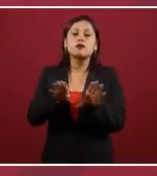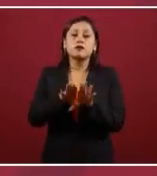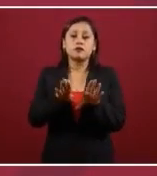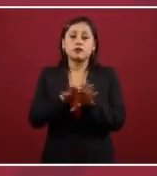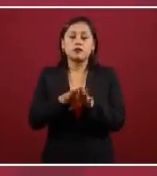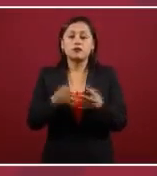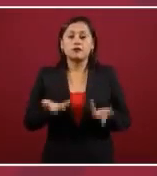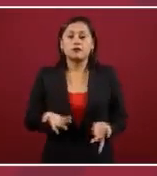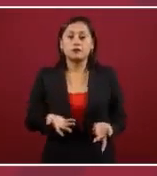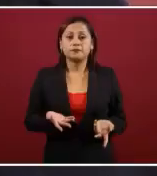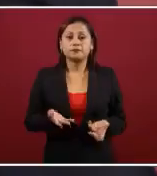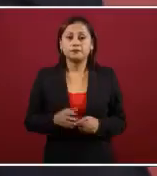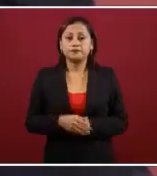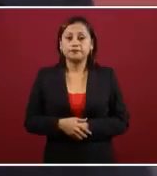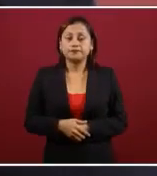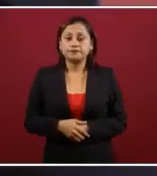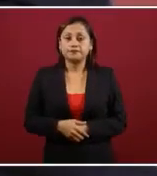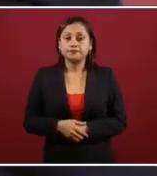Si tenían